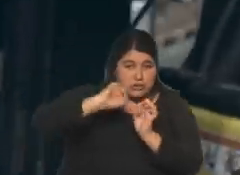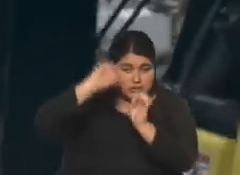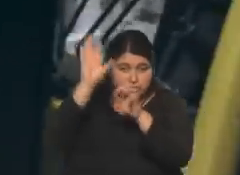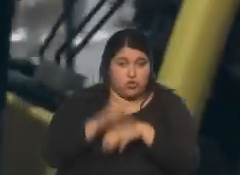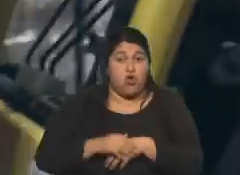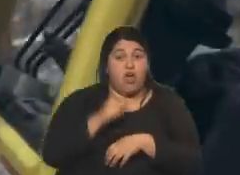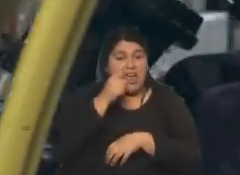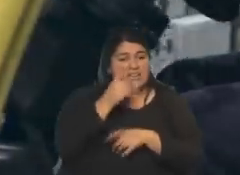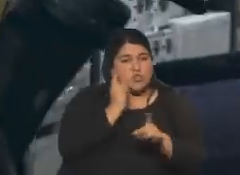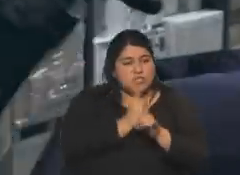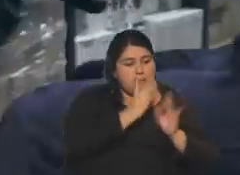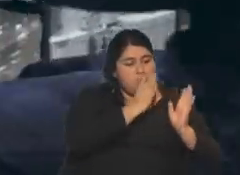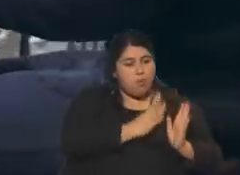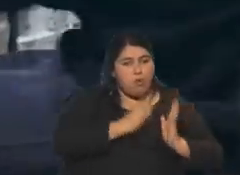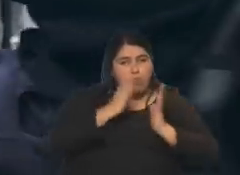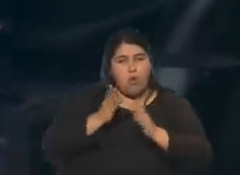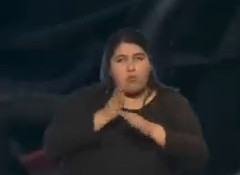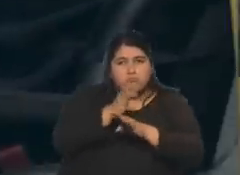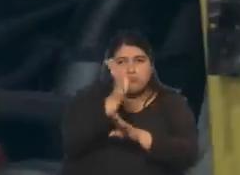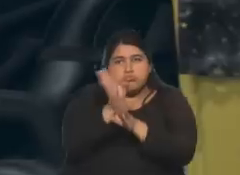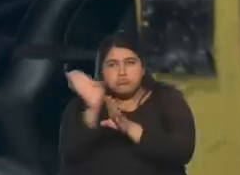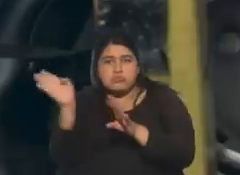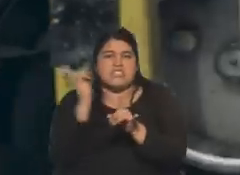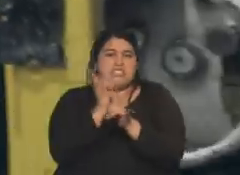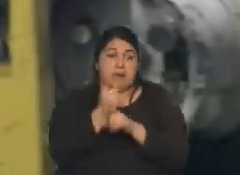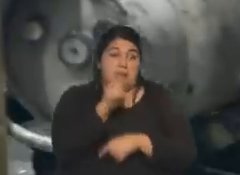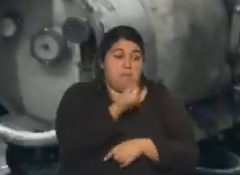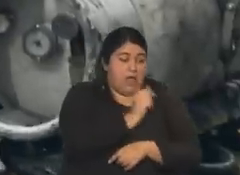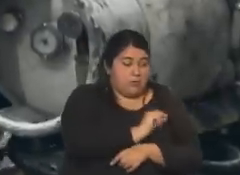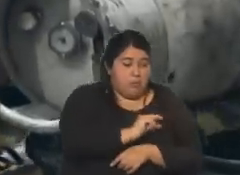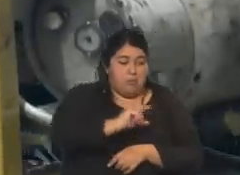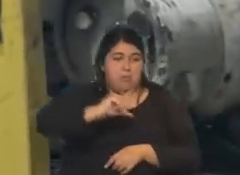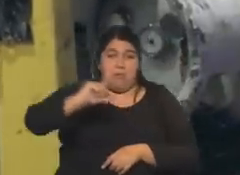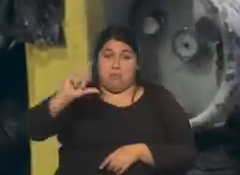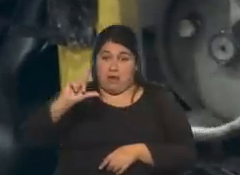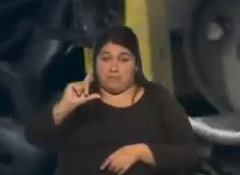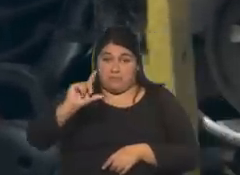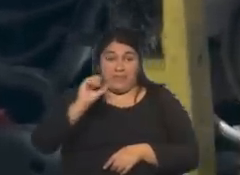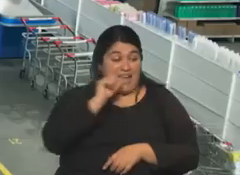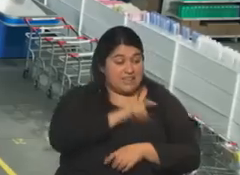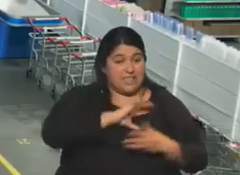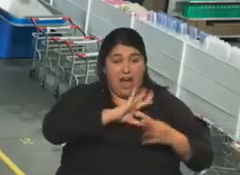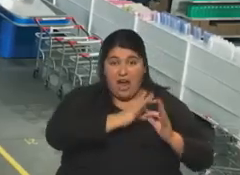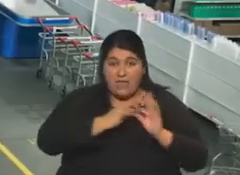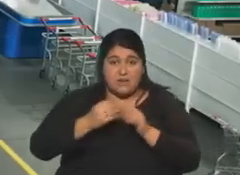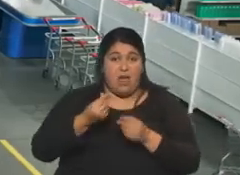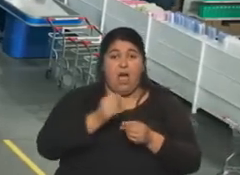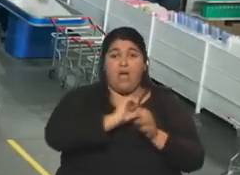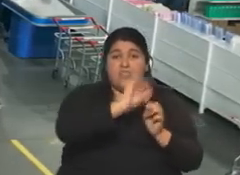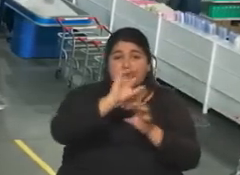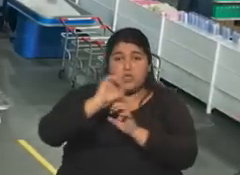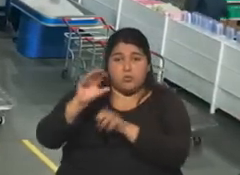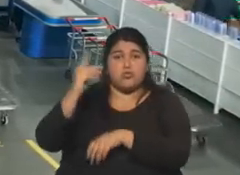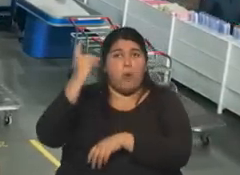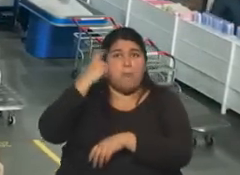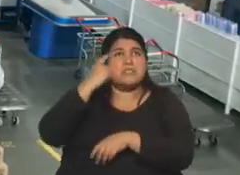esos los caminos en los que el producto parece acrecentar su valor. ¿No debería la cadena de distribución de alimentos estar pensada como